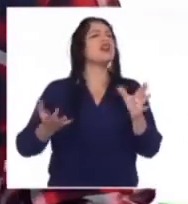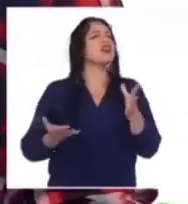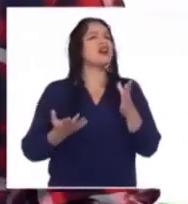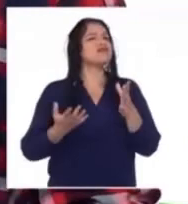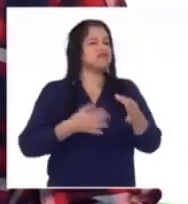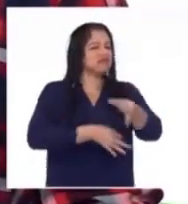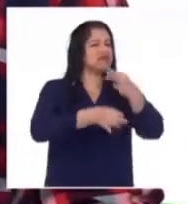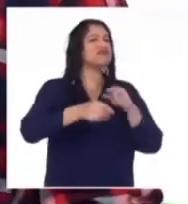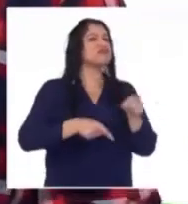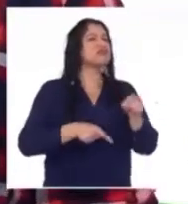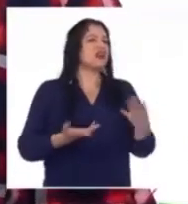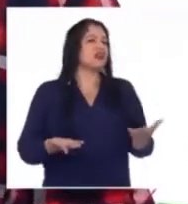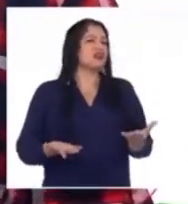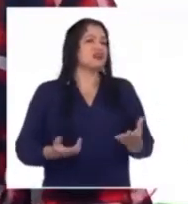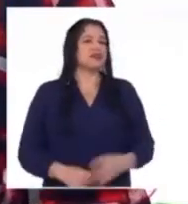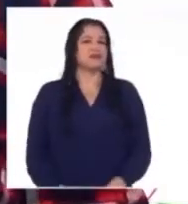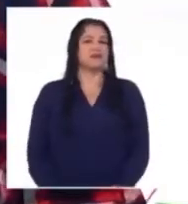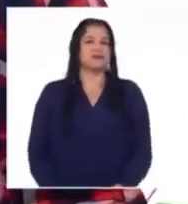lugar?